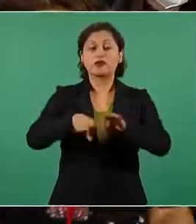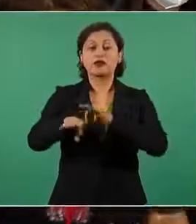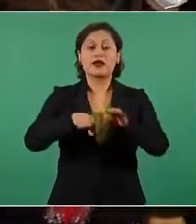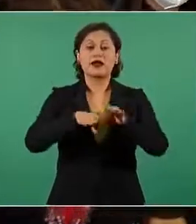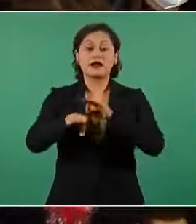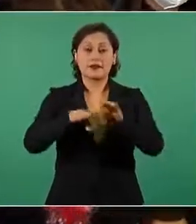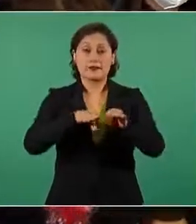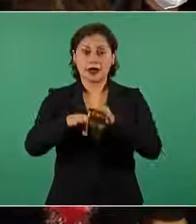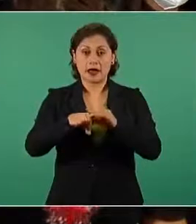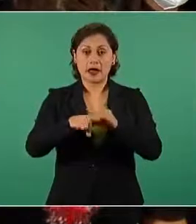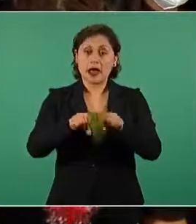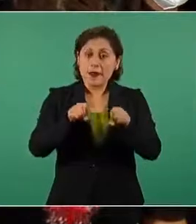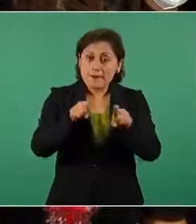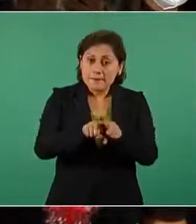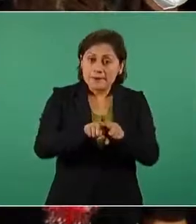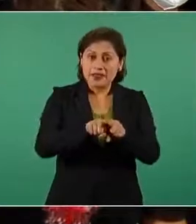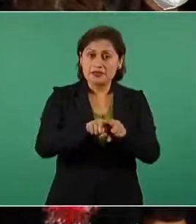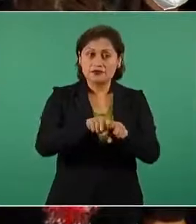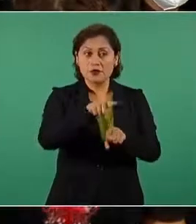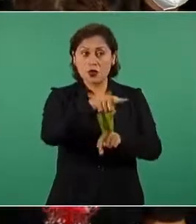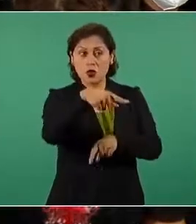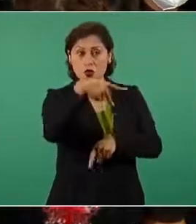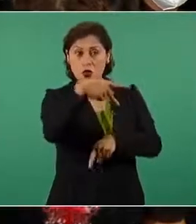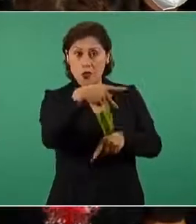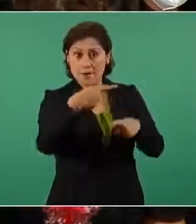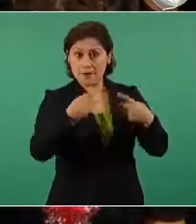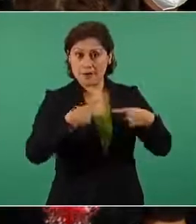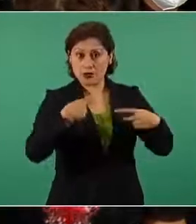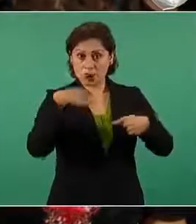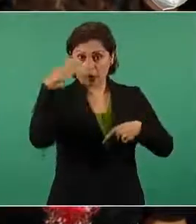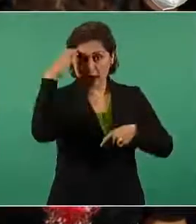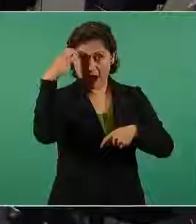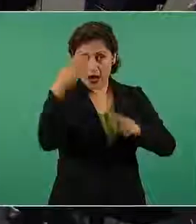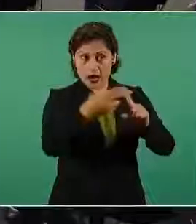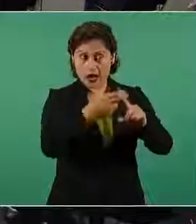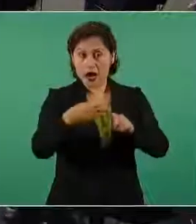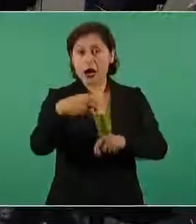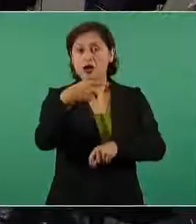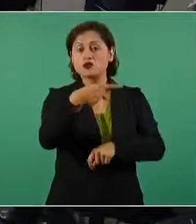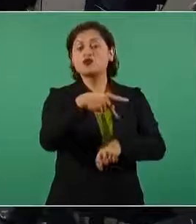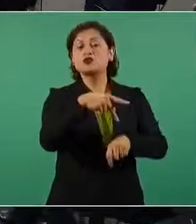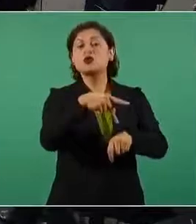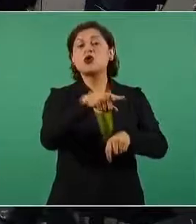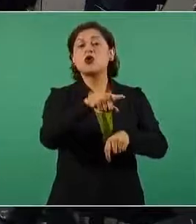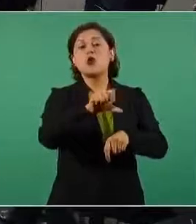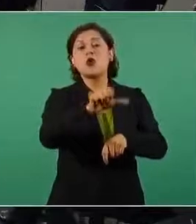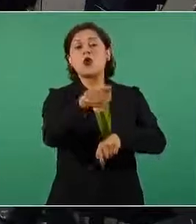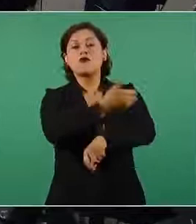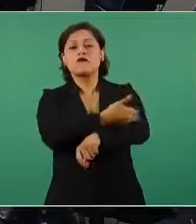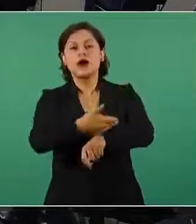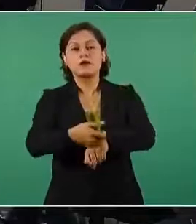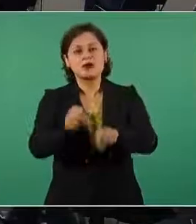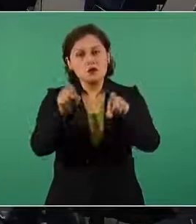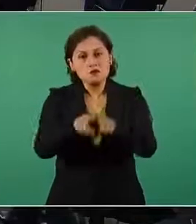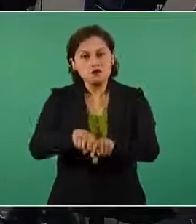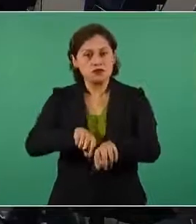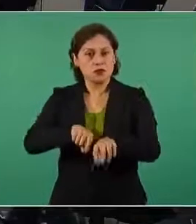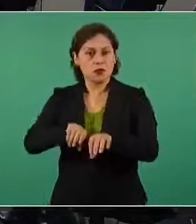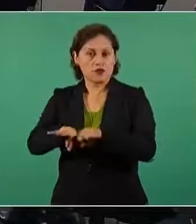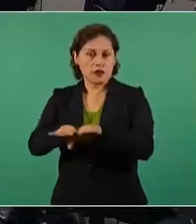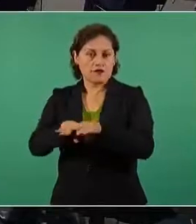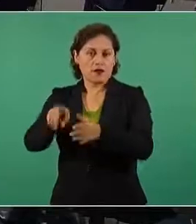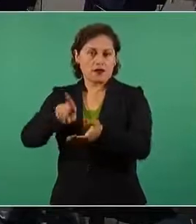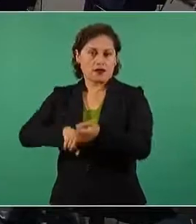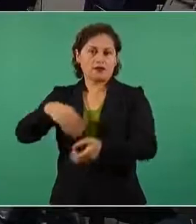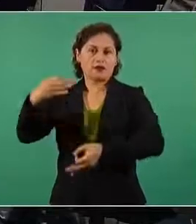a los familiares del mismo secuestrador. Entonces, hicieron una red y estos magistrados y estas